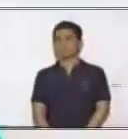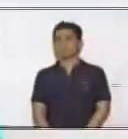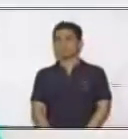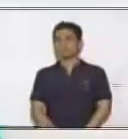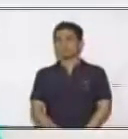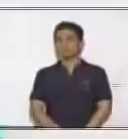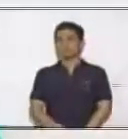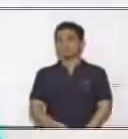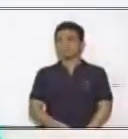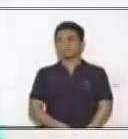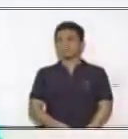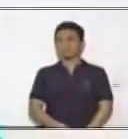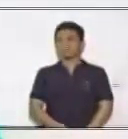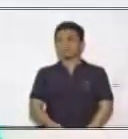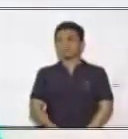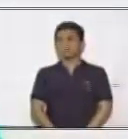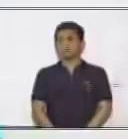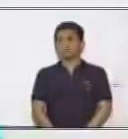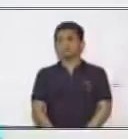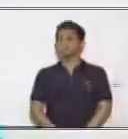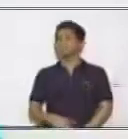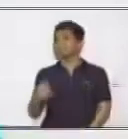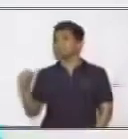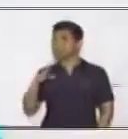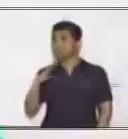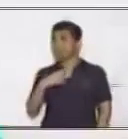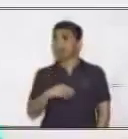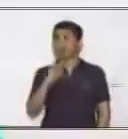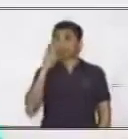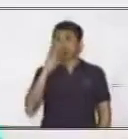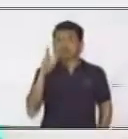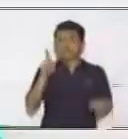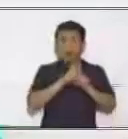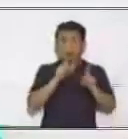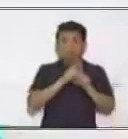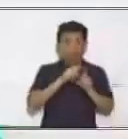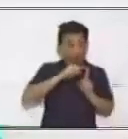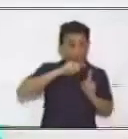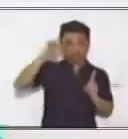Entonces ya saben, un triángulo que tiene los tres lados iguales es